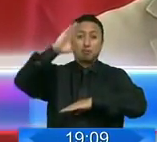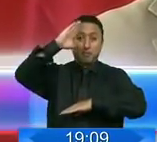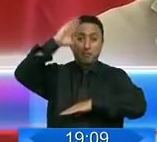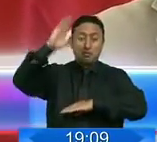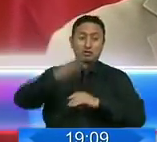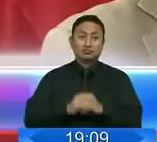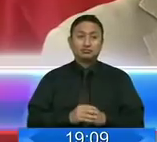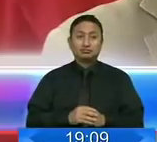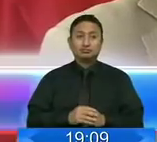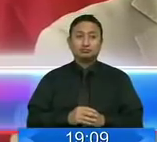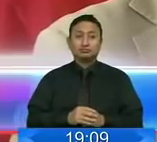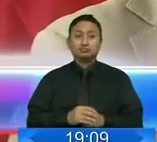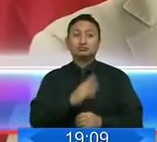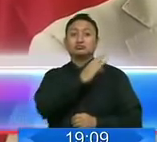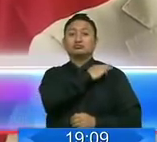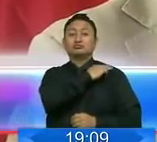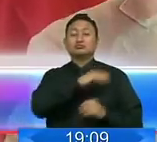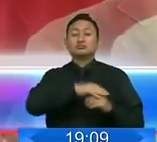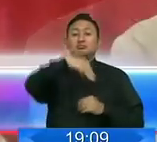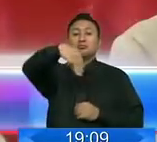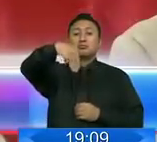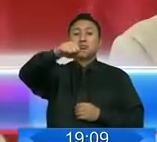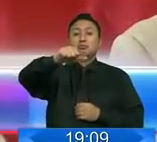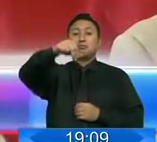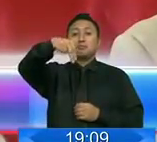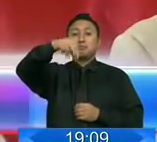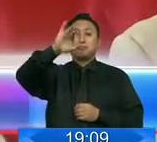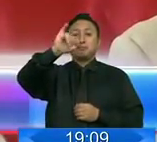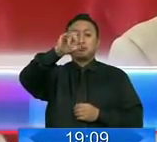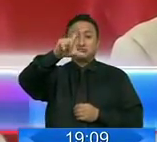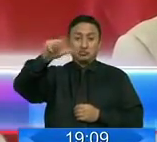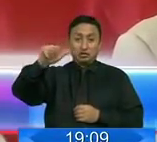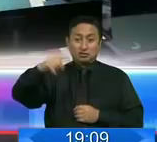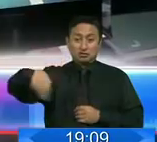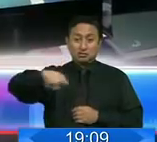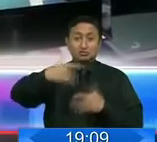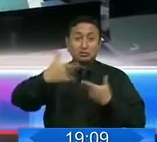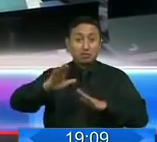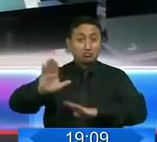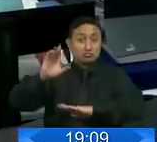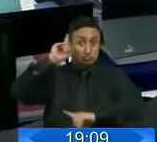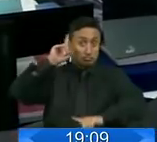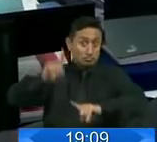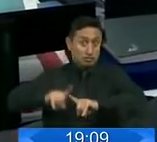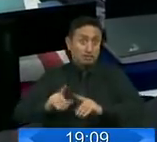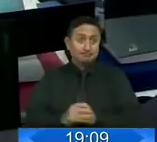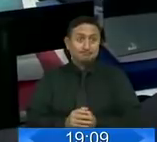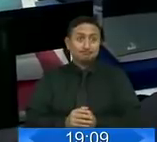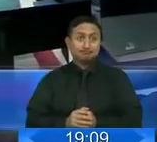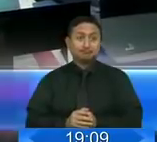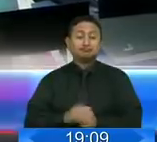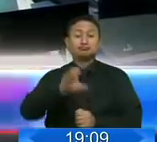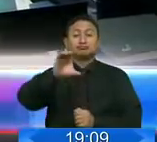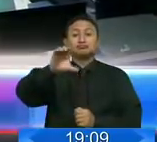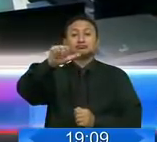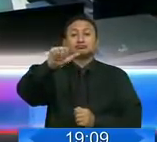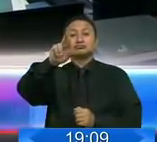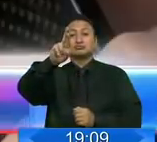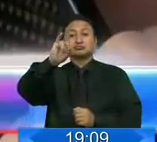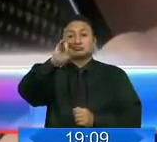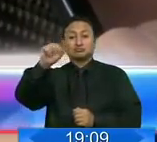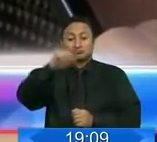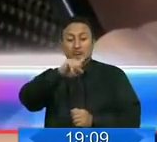el general Euclides Mantilla, quienes ya se han comprometido. A ellos se suman Fernando Carreón, experto en temas de